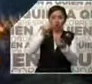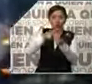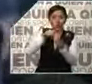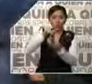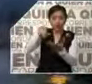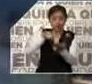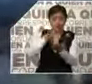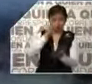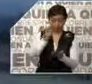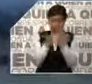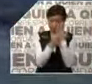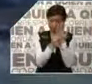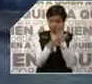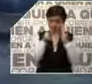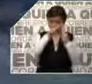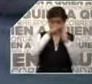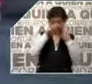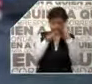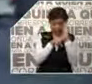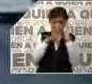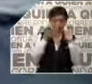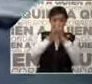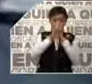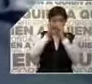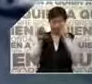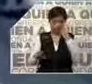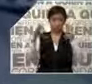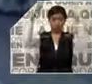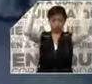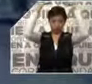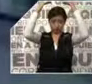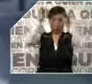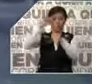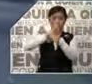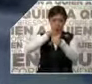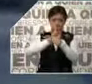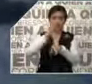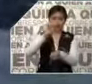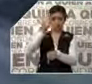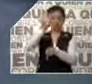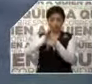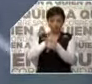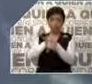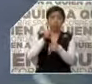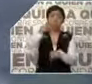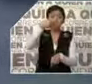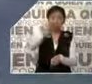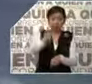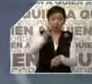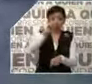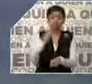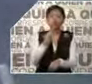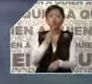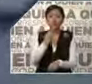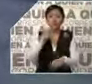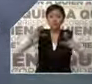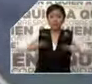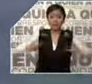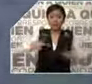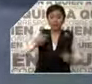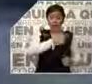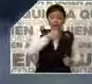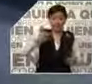los reglamentos, la transportación de equipaje en el toldo del automóvil está permitida, siempre y cuando corresponda al uso personal de cada uno